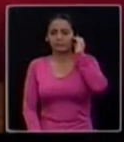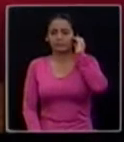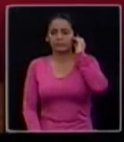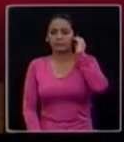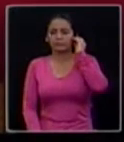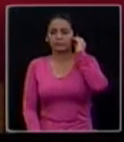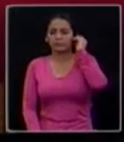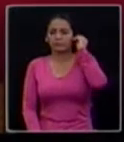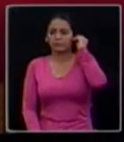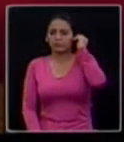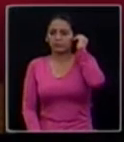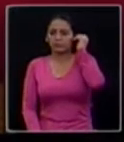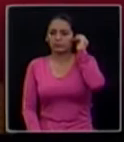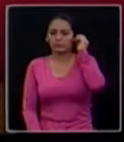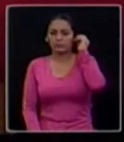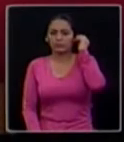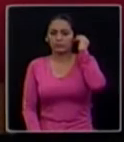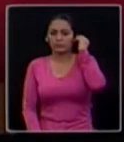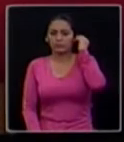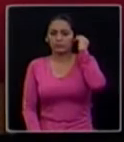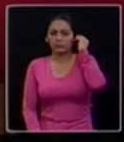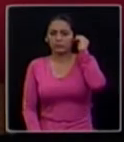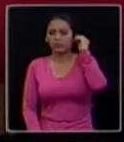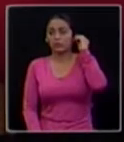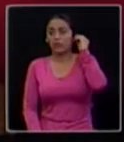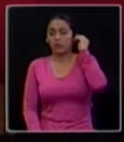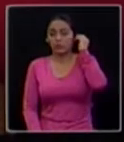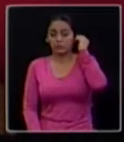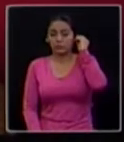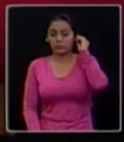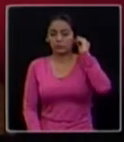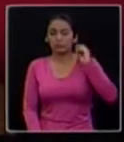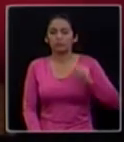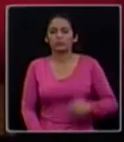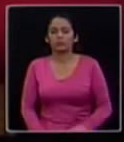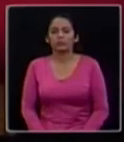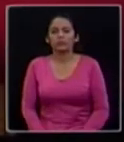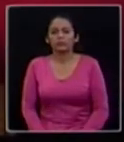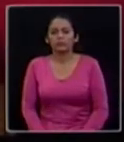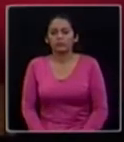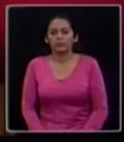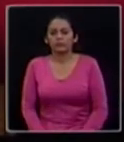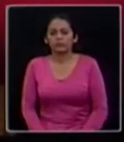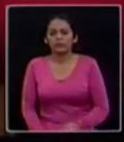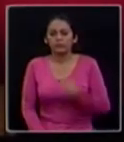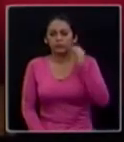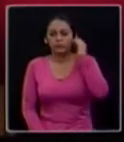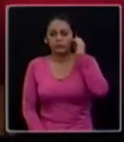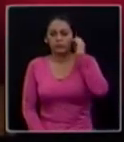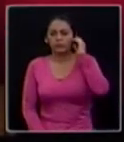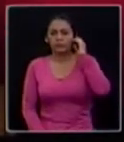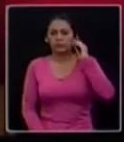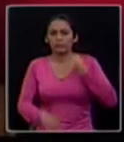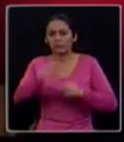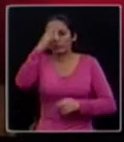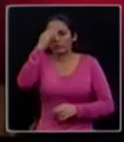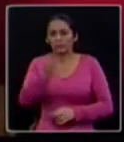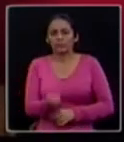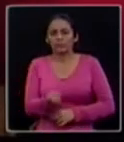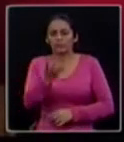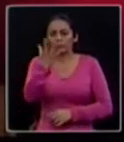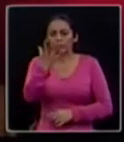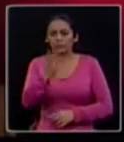Siete de la mañana, 8 minutos, está en Cuenca el doctor Juan Peña, consejero de Participación Ciudadana y Control Social. Doctor, ¿cómo le va? Buenos días. Muy buenos días, Javier.